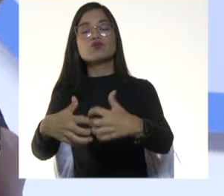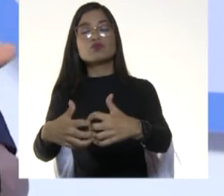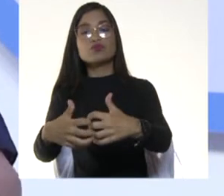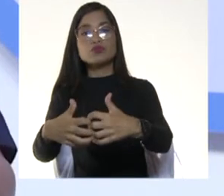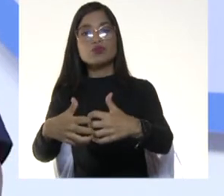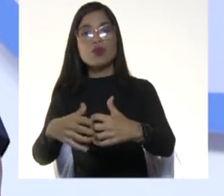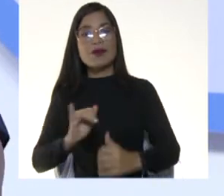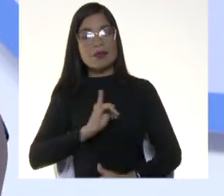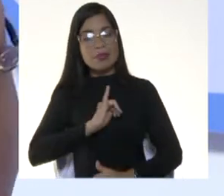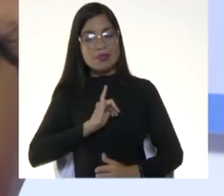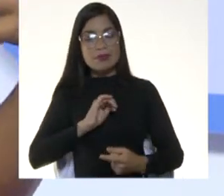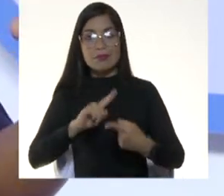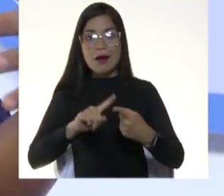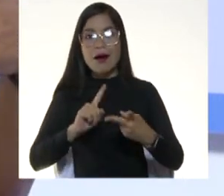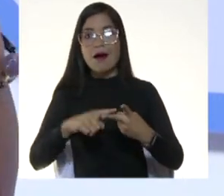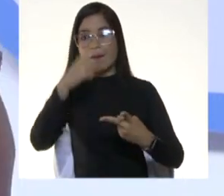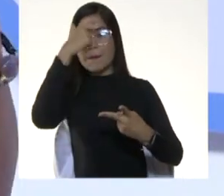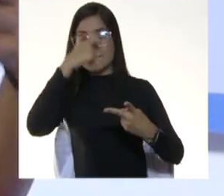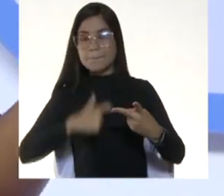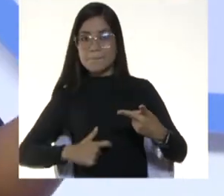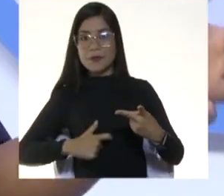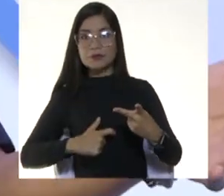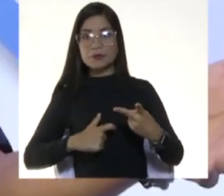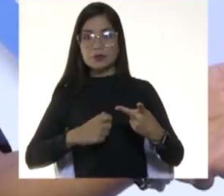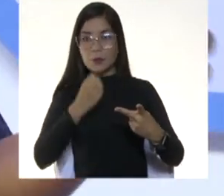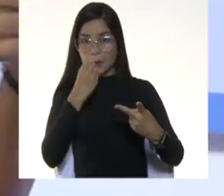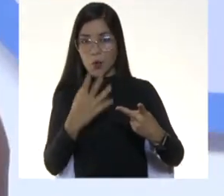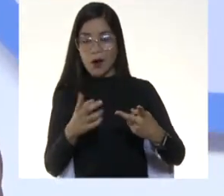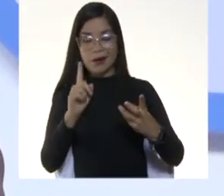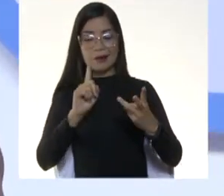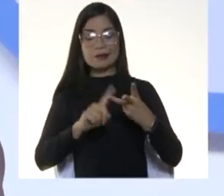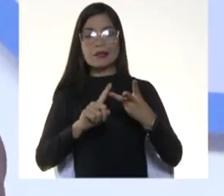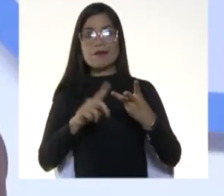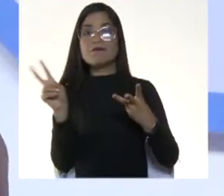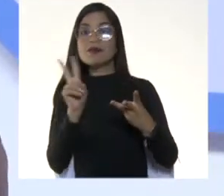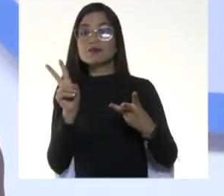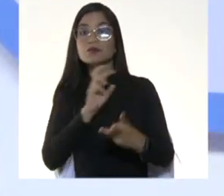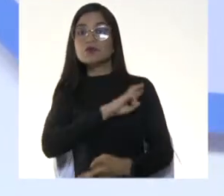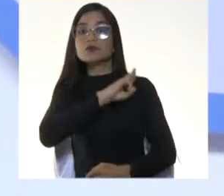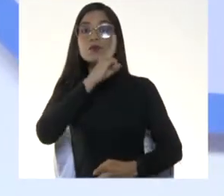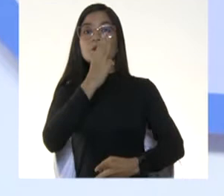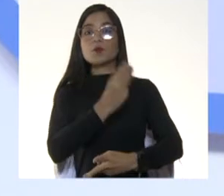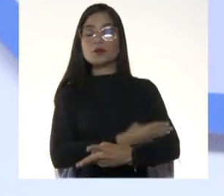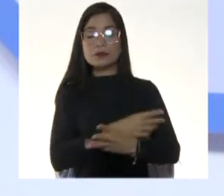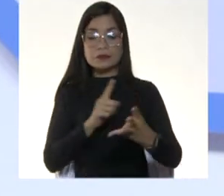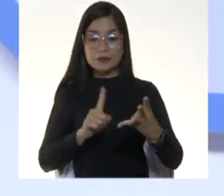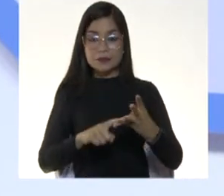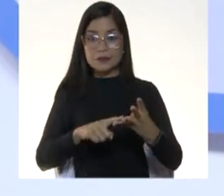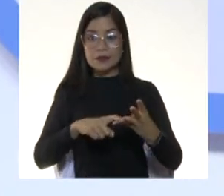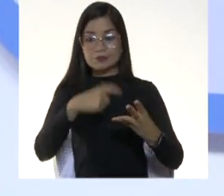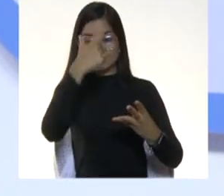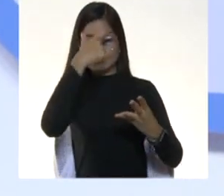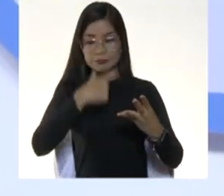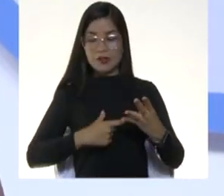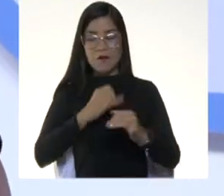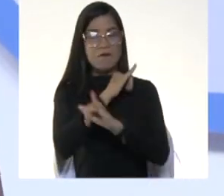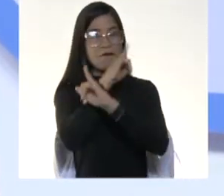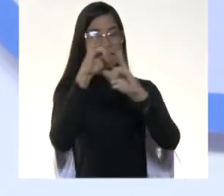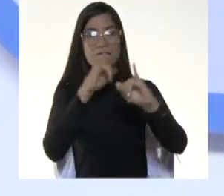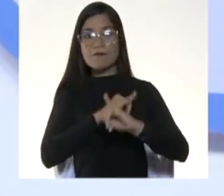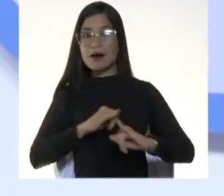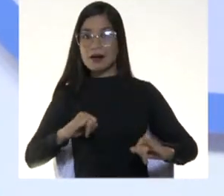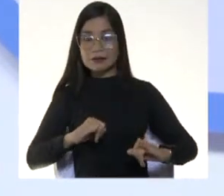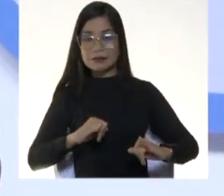ser venezolano. Hablamos de términos como la Venezuela potencia, la suma felicidad, la mayor suma de felicidad posible, como